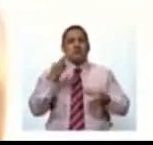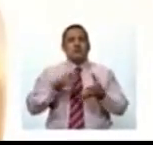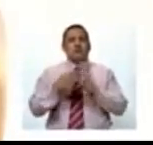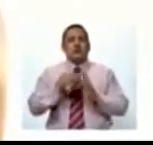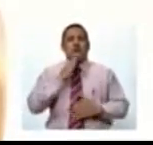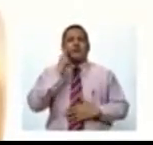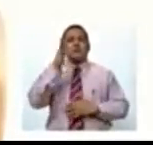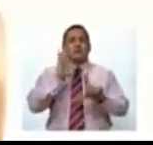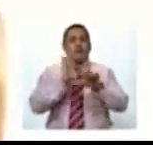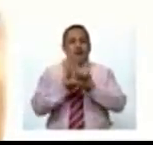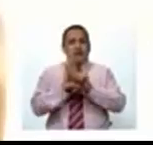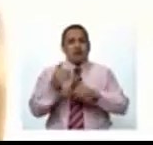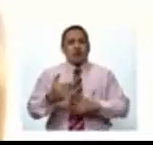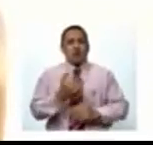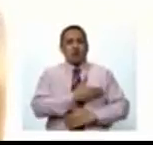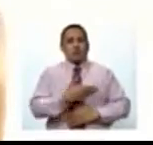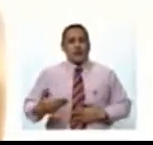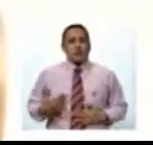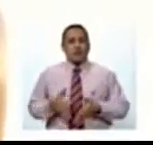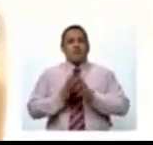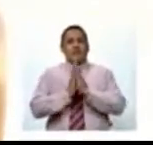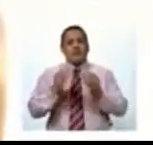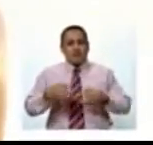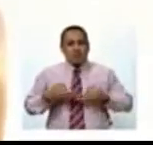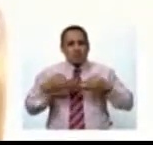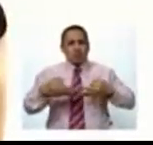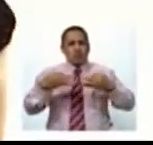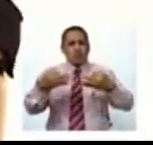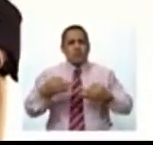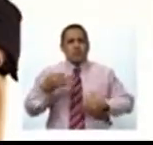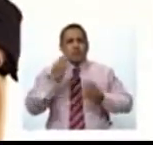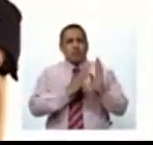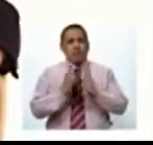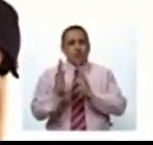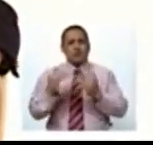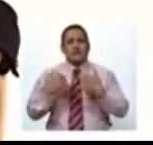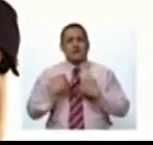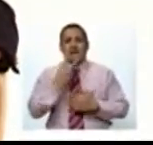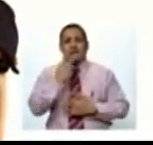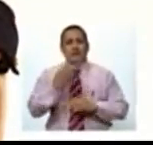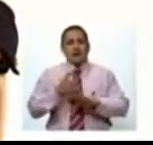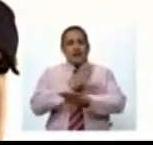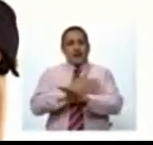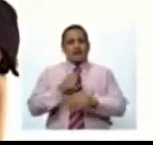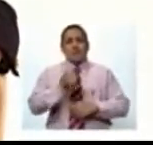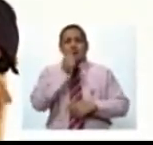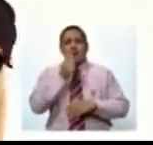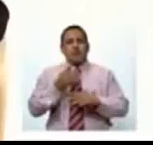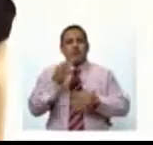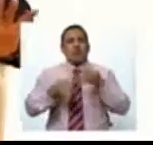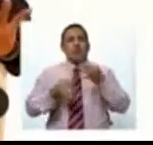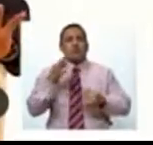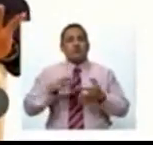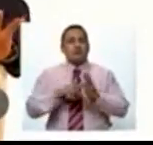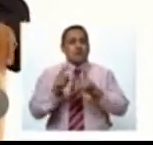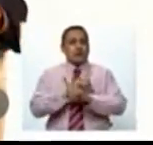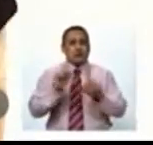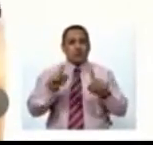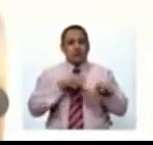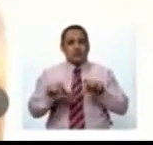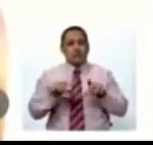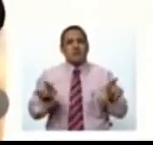ley establece. El Estado establece que un ciudadano que tiene prerrogativa procesal, para ser procesado tiene que haber un levantamiento de antejuicio, que no se hizo, y